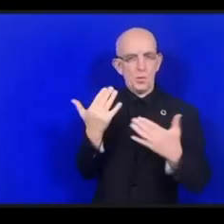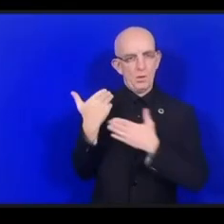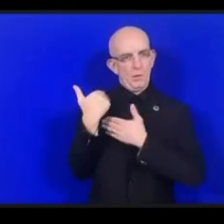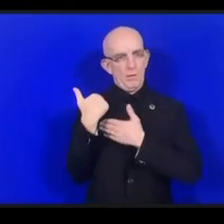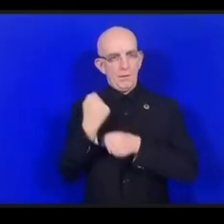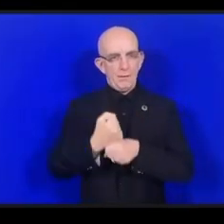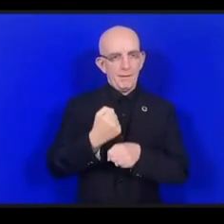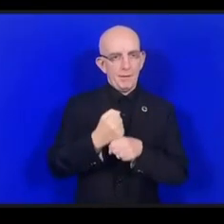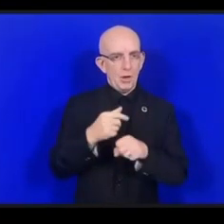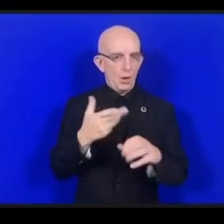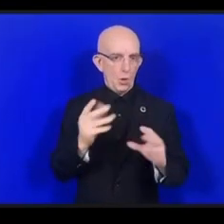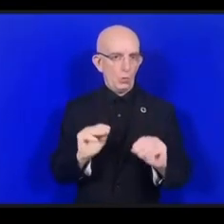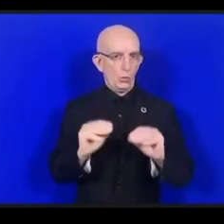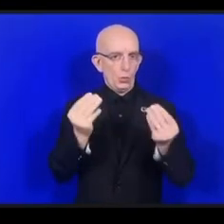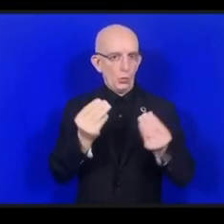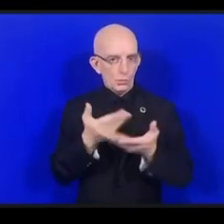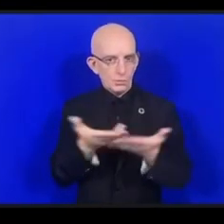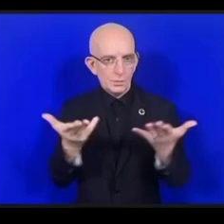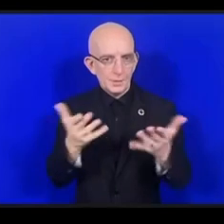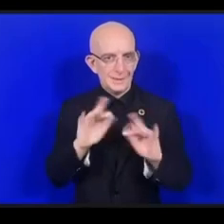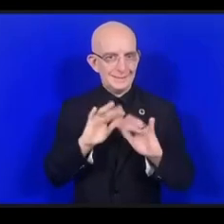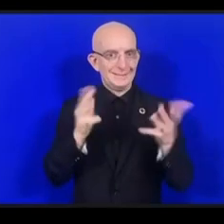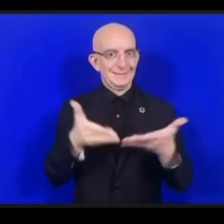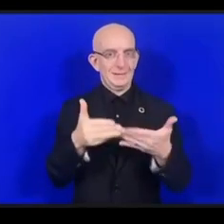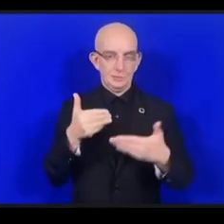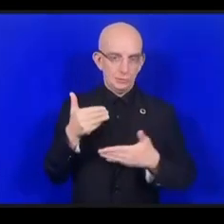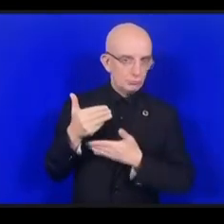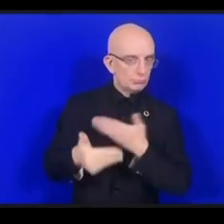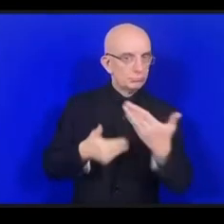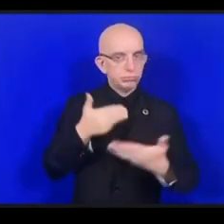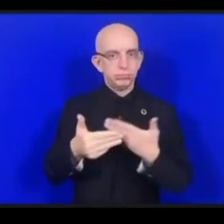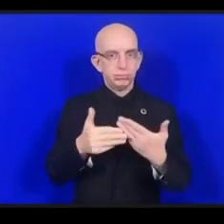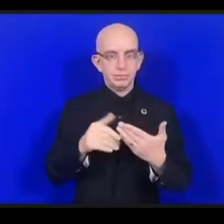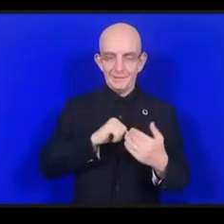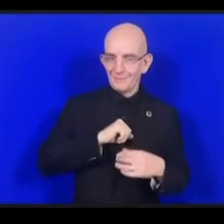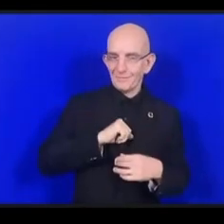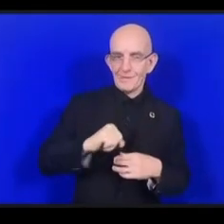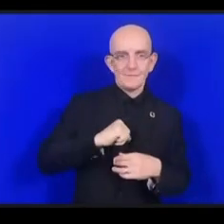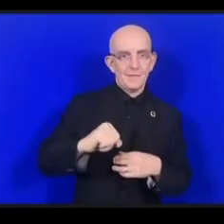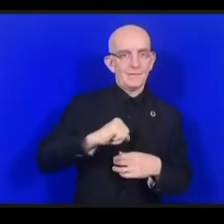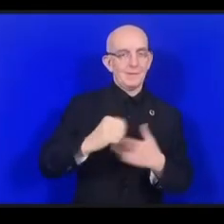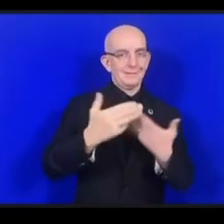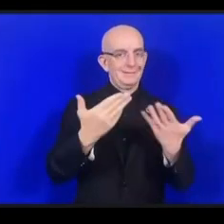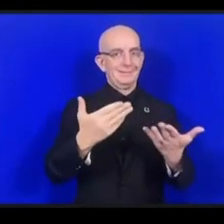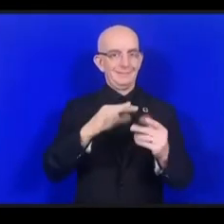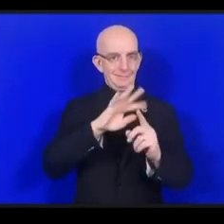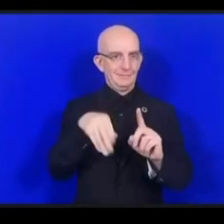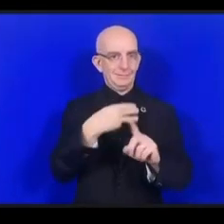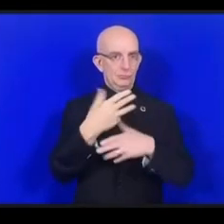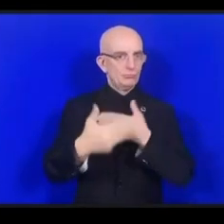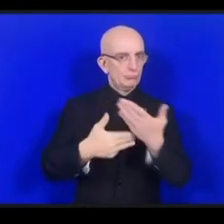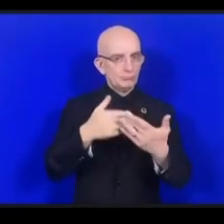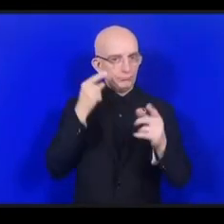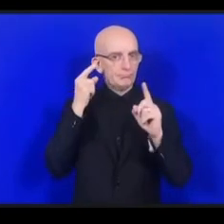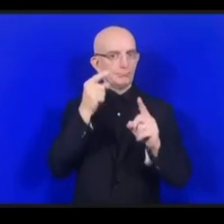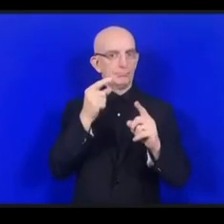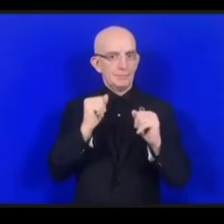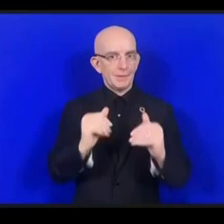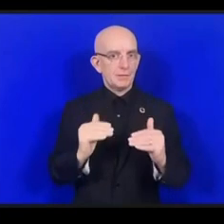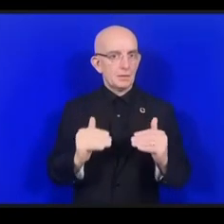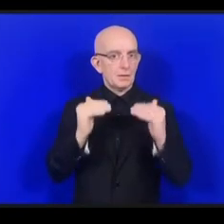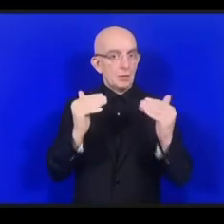logro de los ods y Cómo cree usted que la generación más joven tendrá un afecto